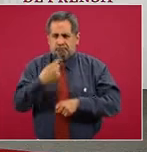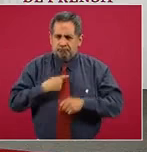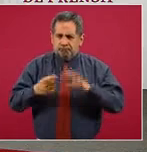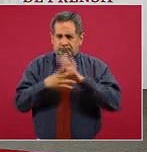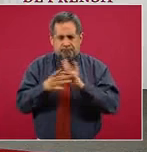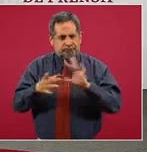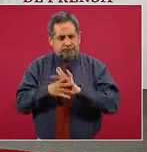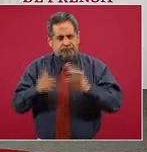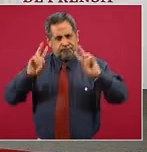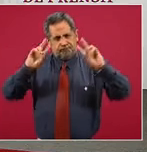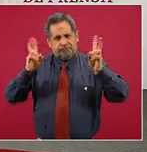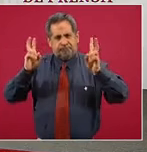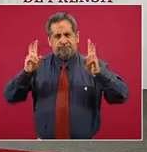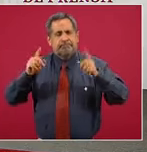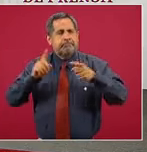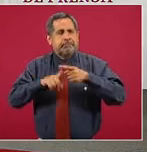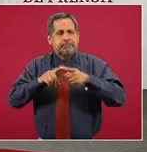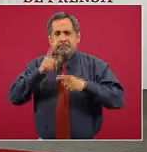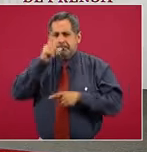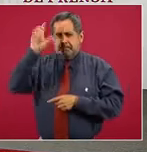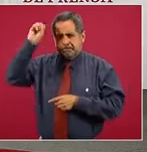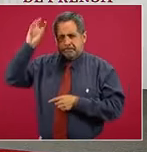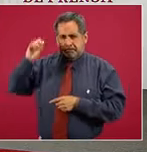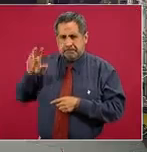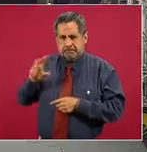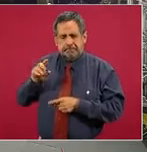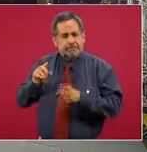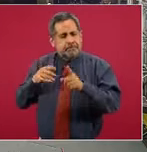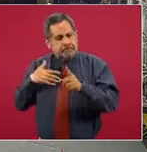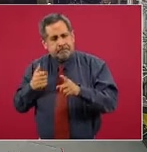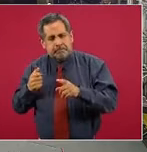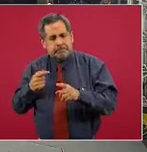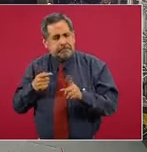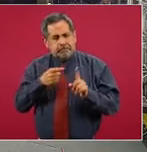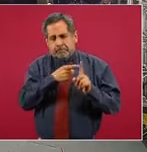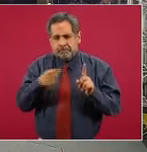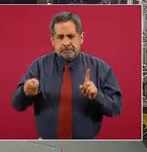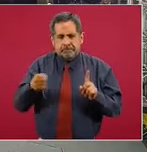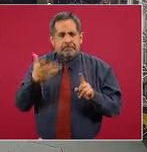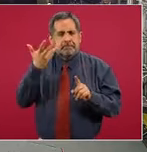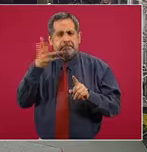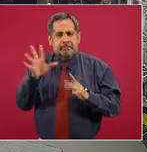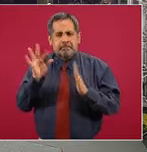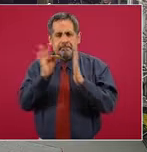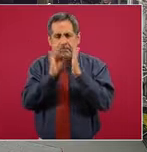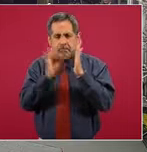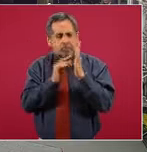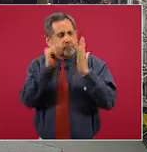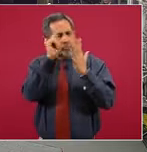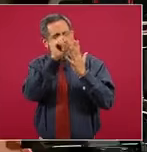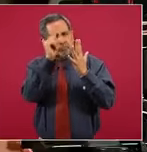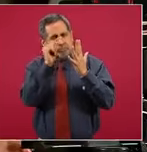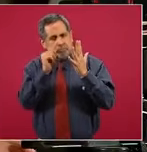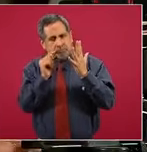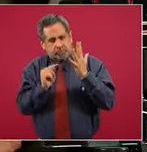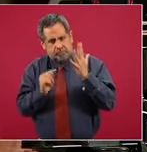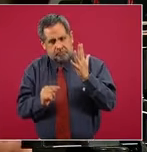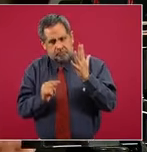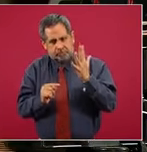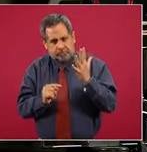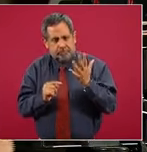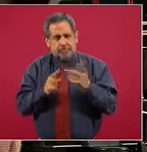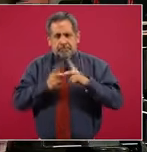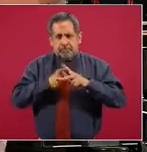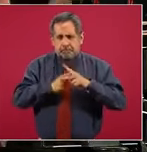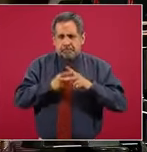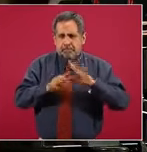explicarnos el tema del semáforo, entiendo que estos 10 componentes, cada uno tiene un valor